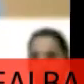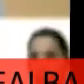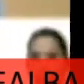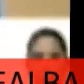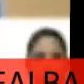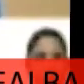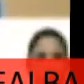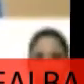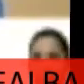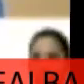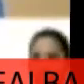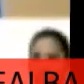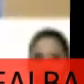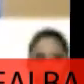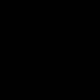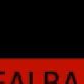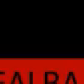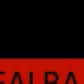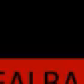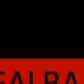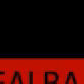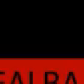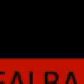medio país está celebrando el acuerdo logrado,